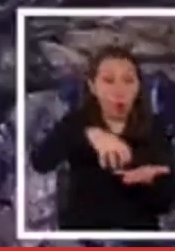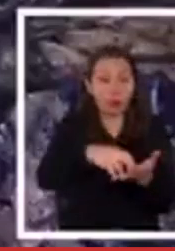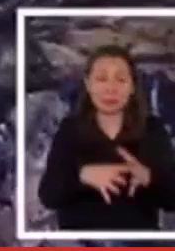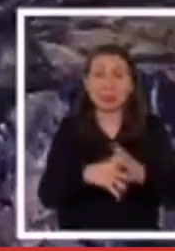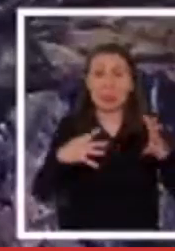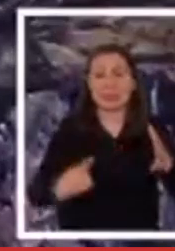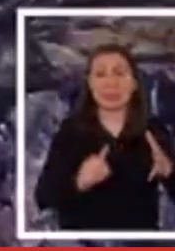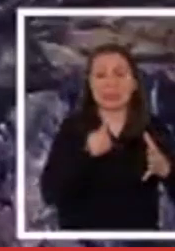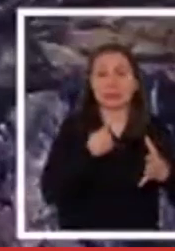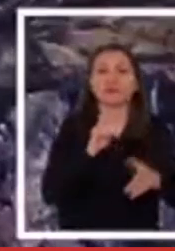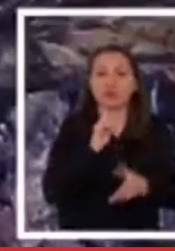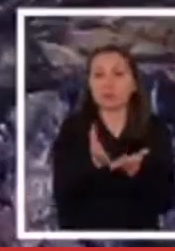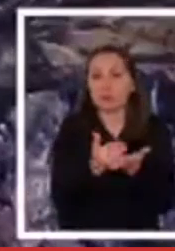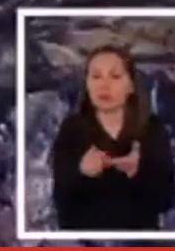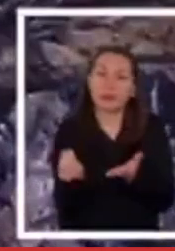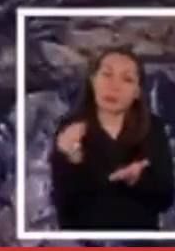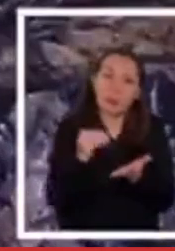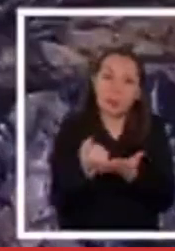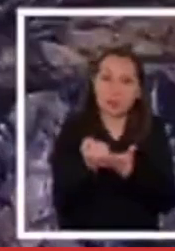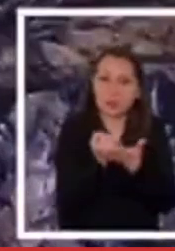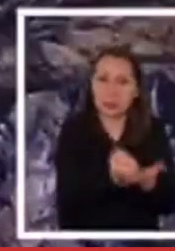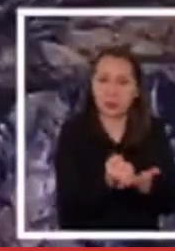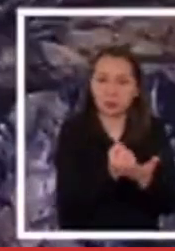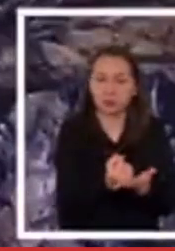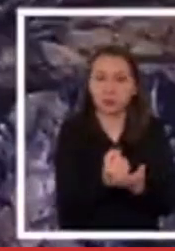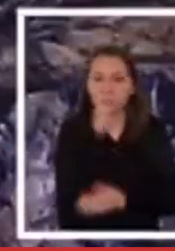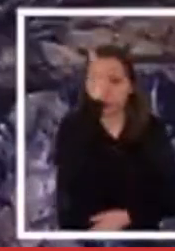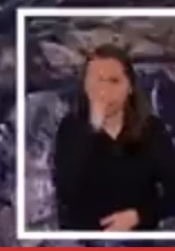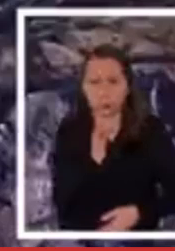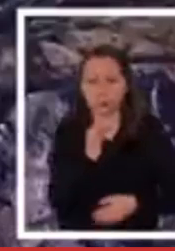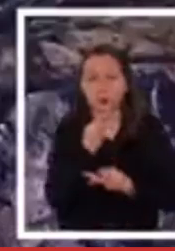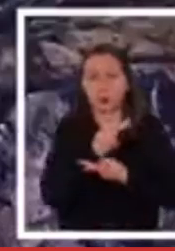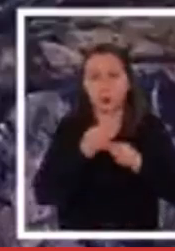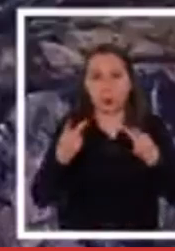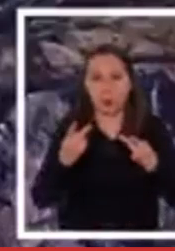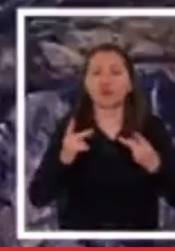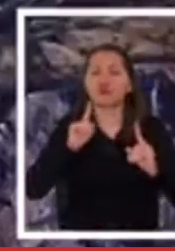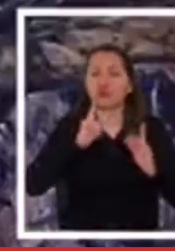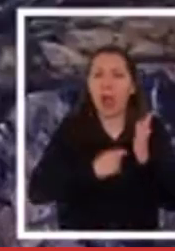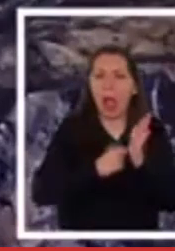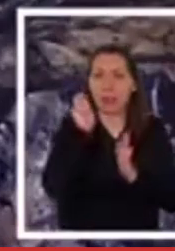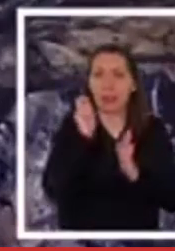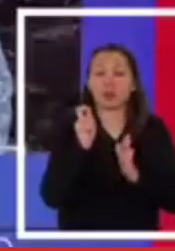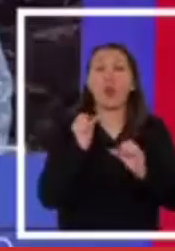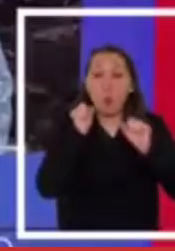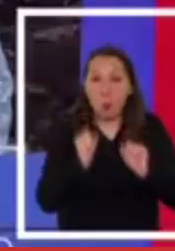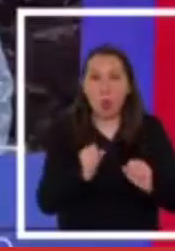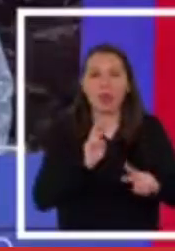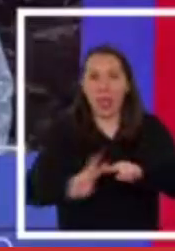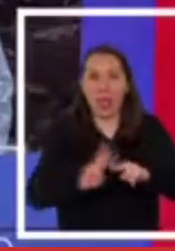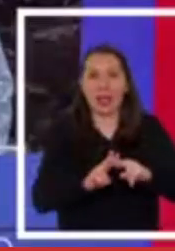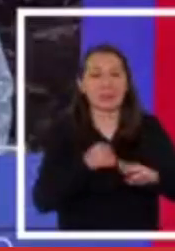niveles de afectación hay una estrategia de reforzamiento de funcionarios públicos acreditados para tomar la ficha básica